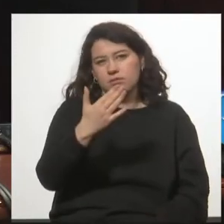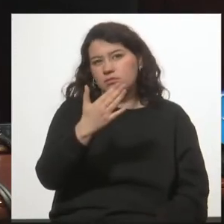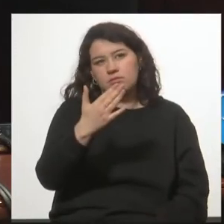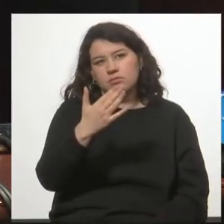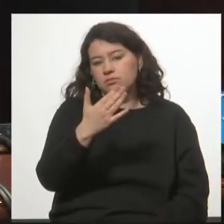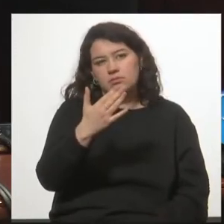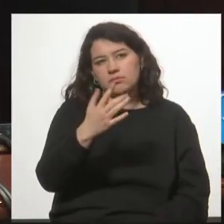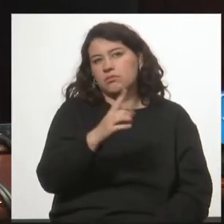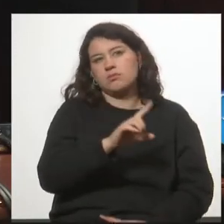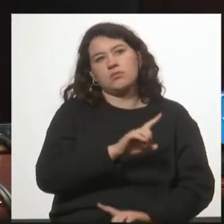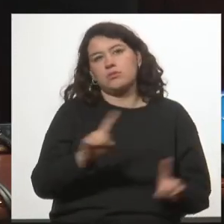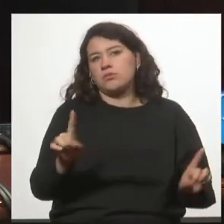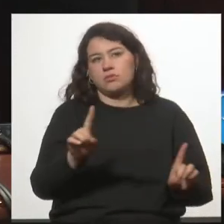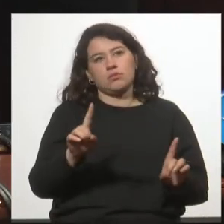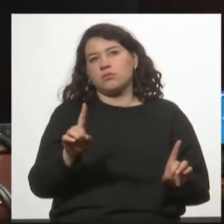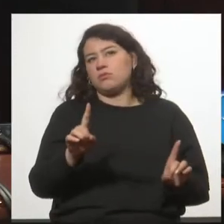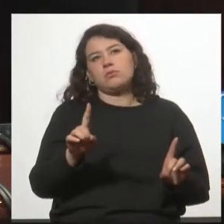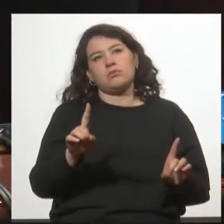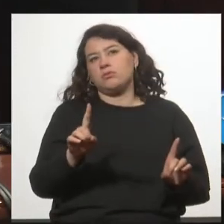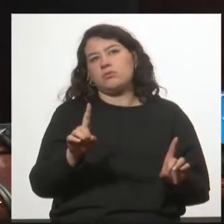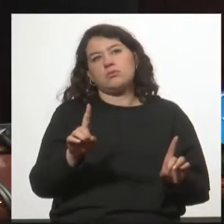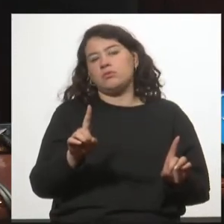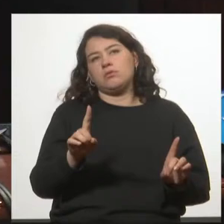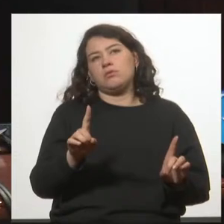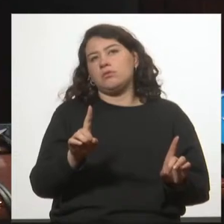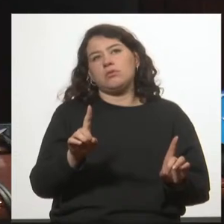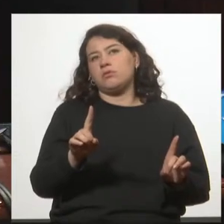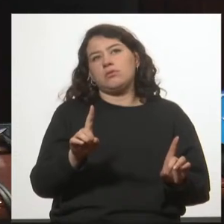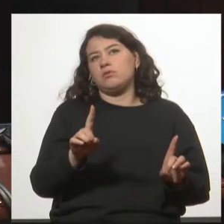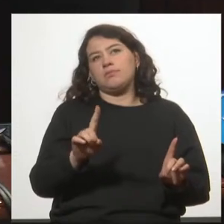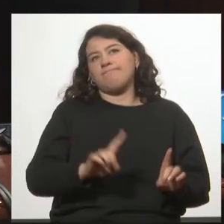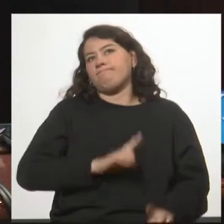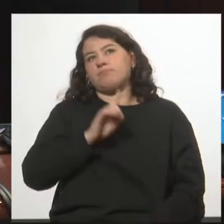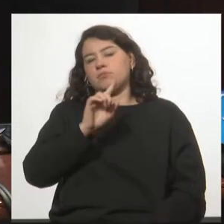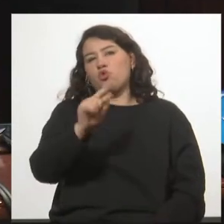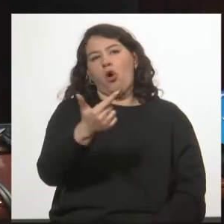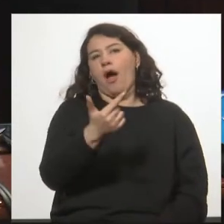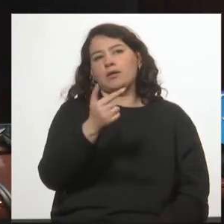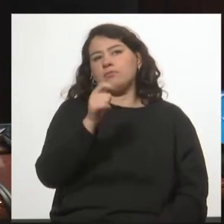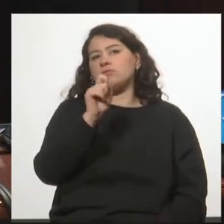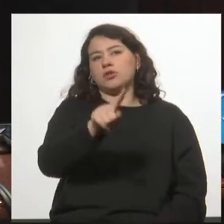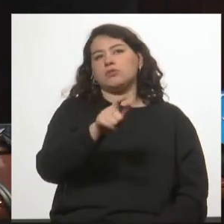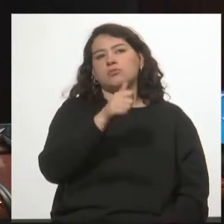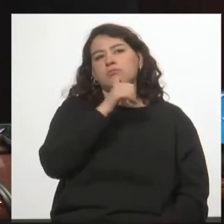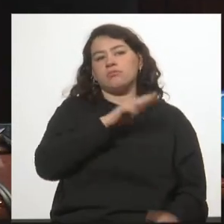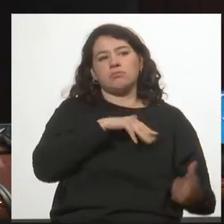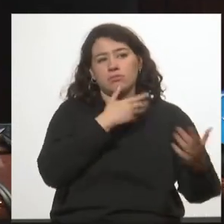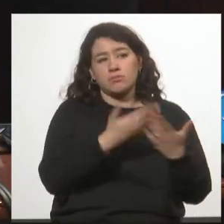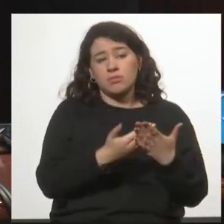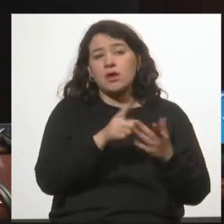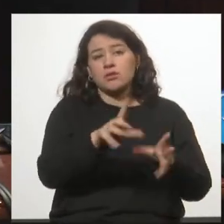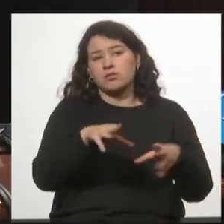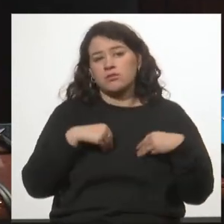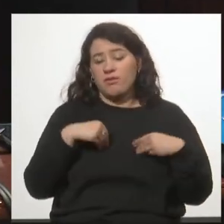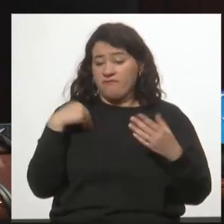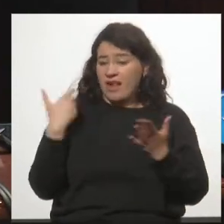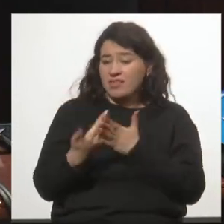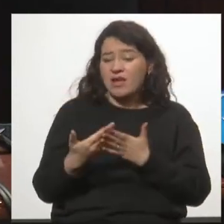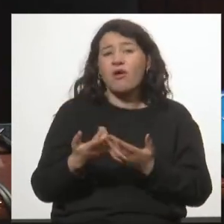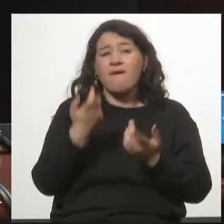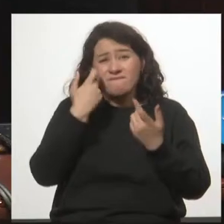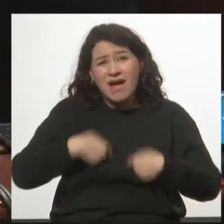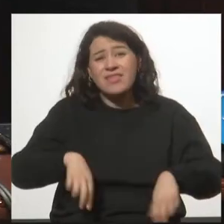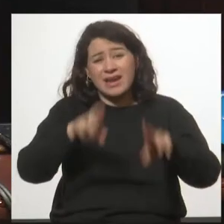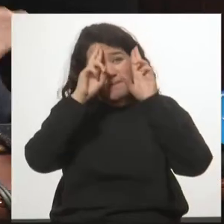historia de esa corriente política tienen que hacerse cargo no vinieron a sala no faltaron al